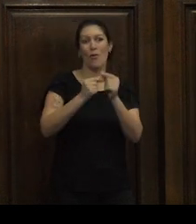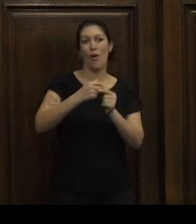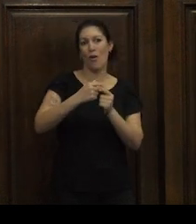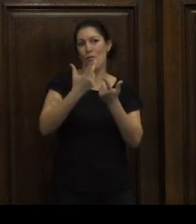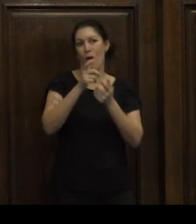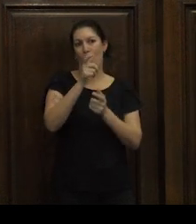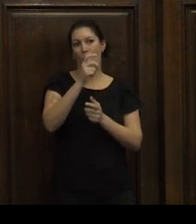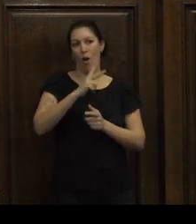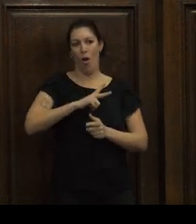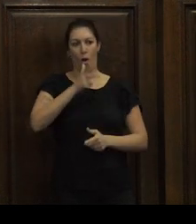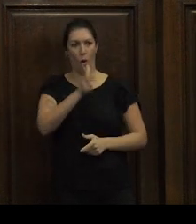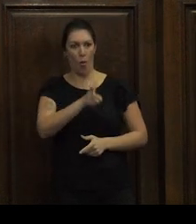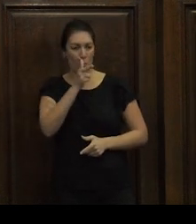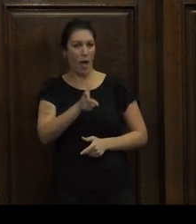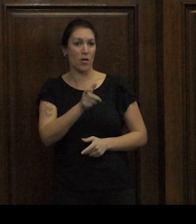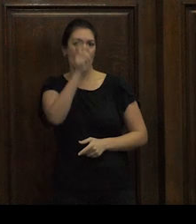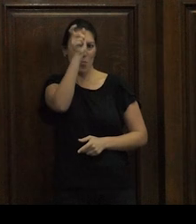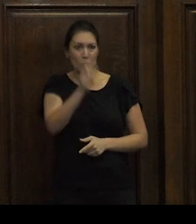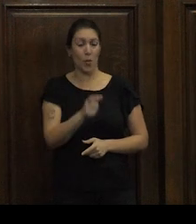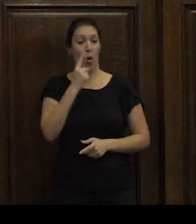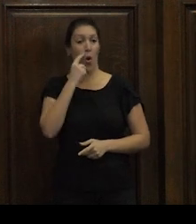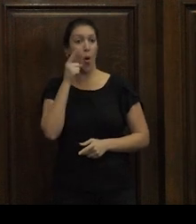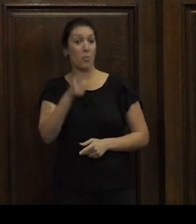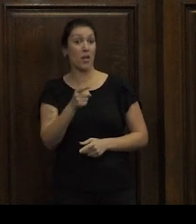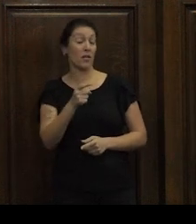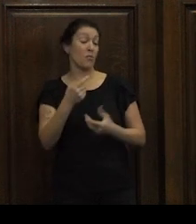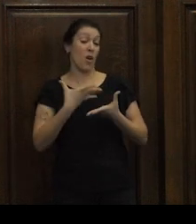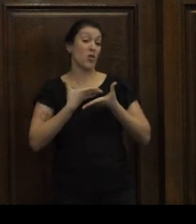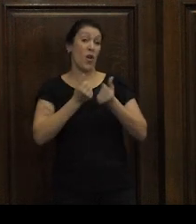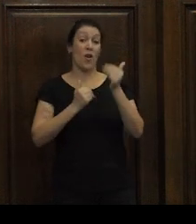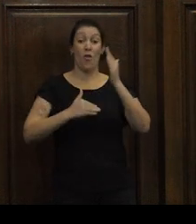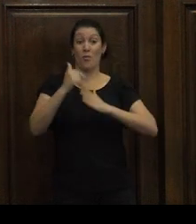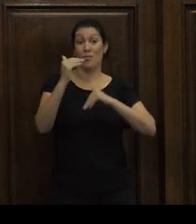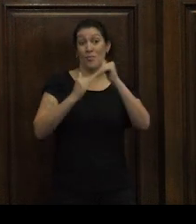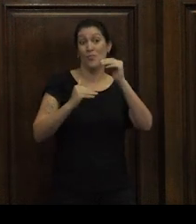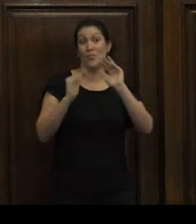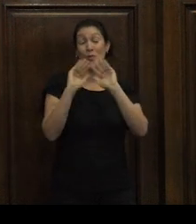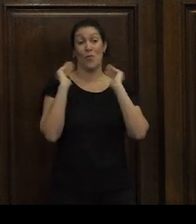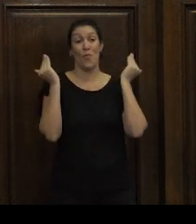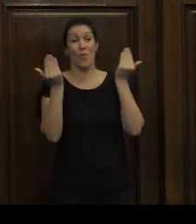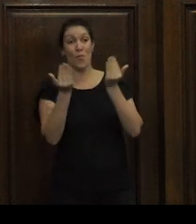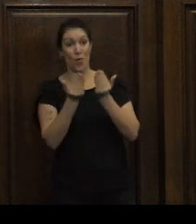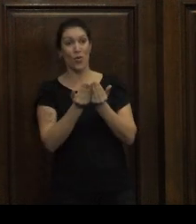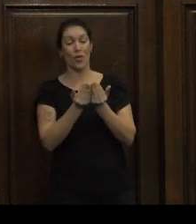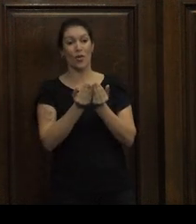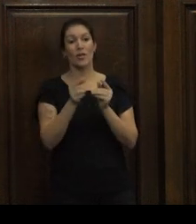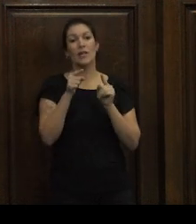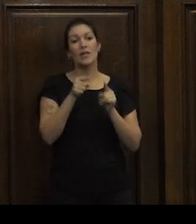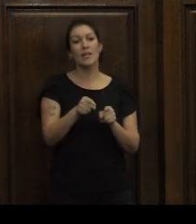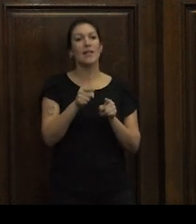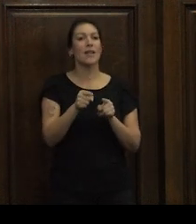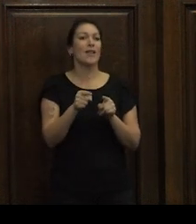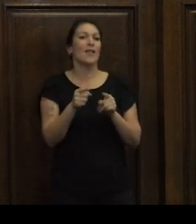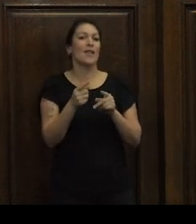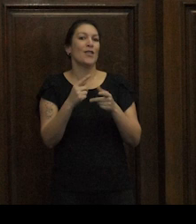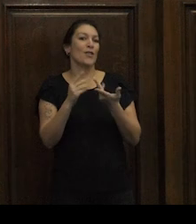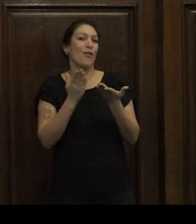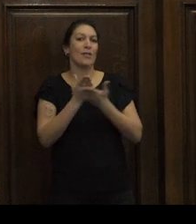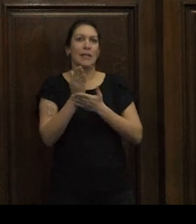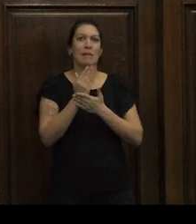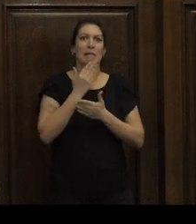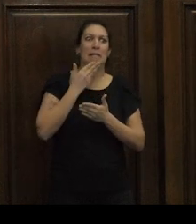hombres ilustres que contribuyeron a crear aquel mundo, por ejemplo, ¿no? Sobre los cuales siempre o hace tiempo